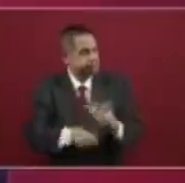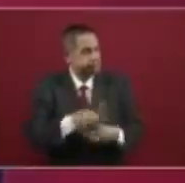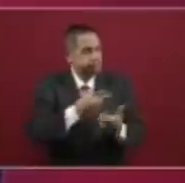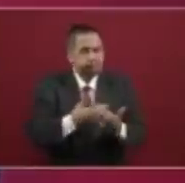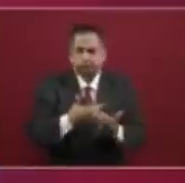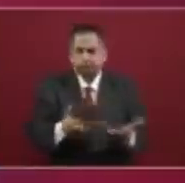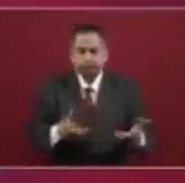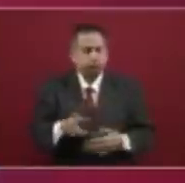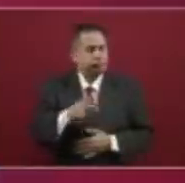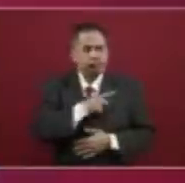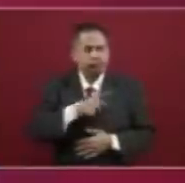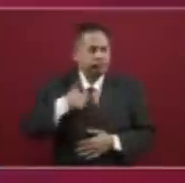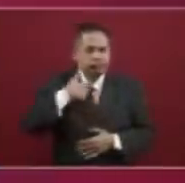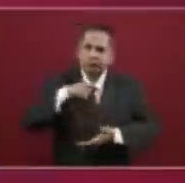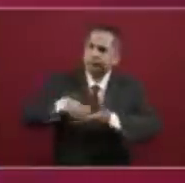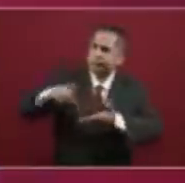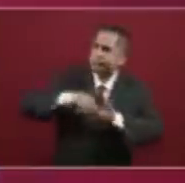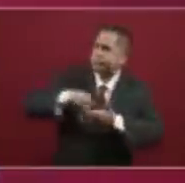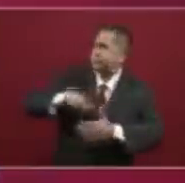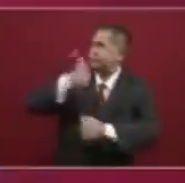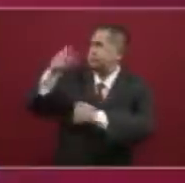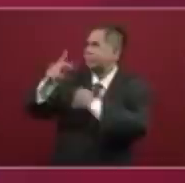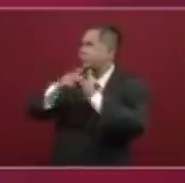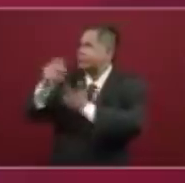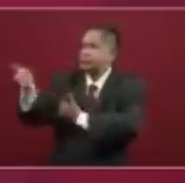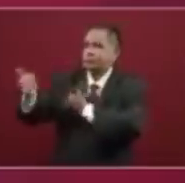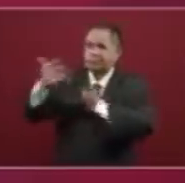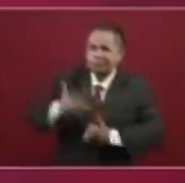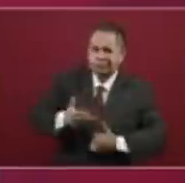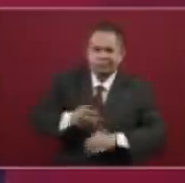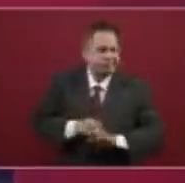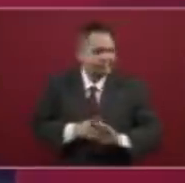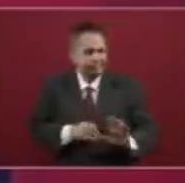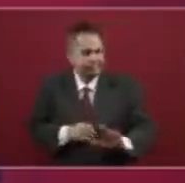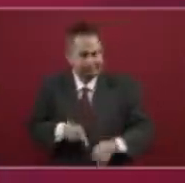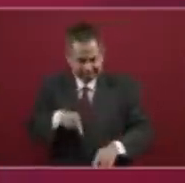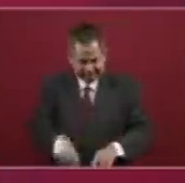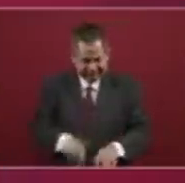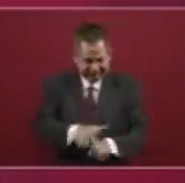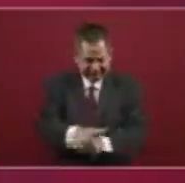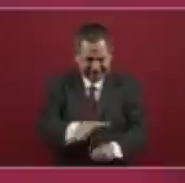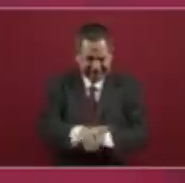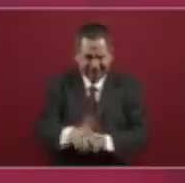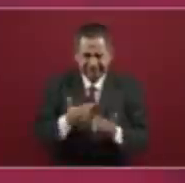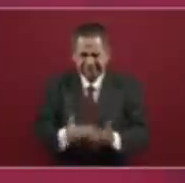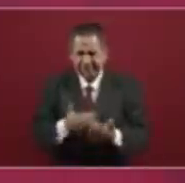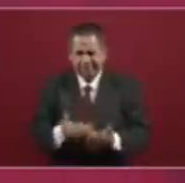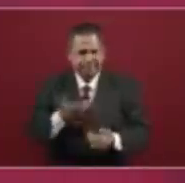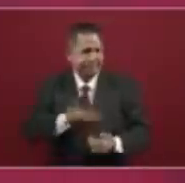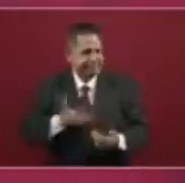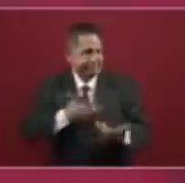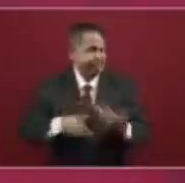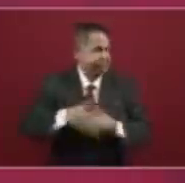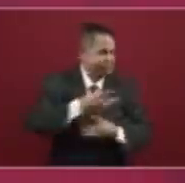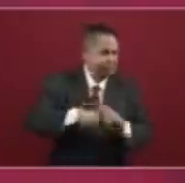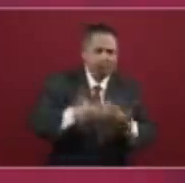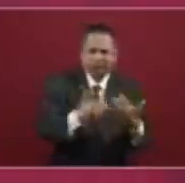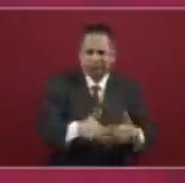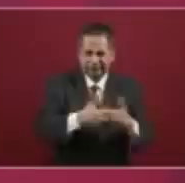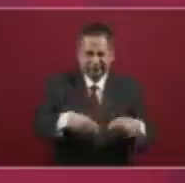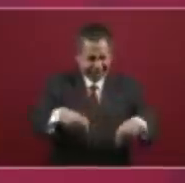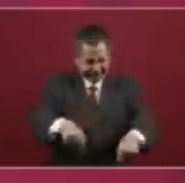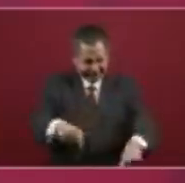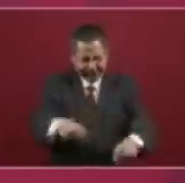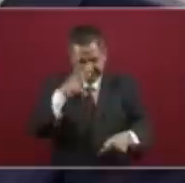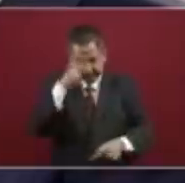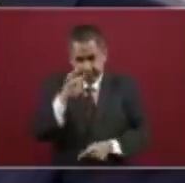no comprar los alimentos en el extranjero. Queremos producir en México lo que consumimos. Esa es